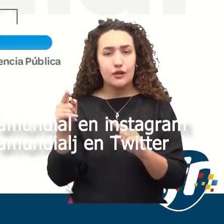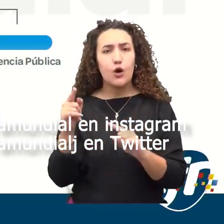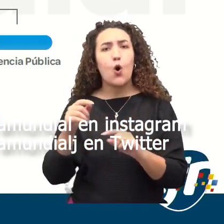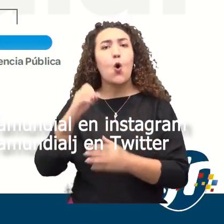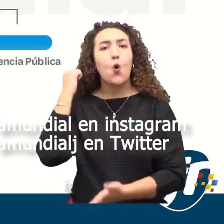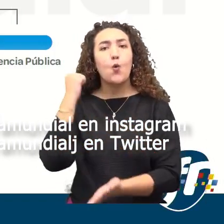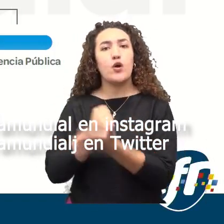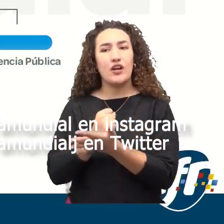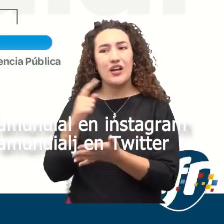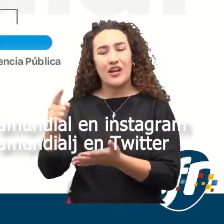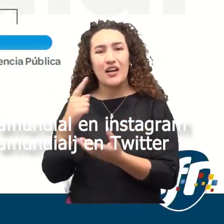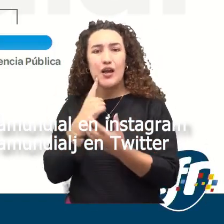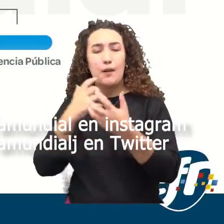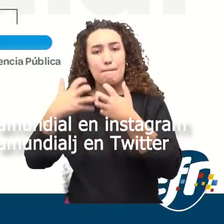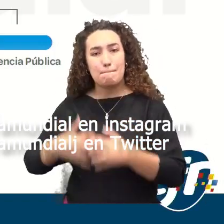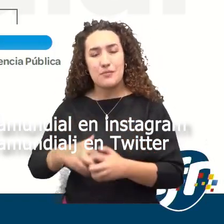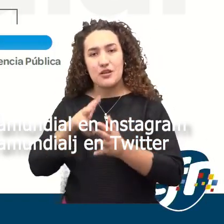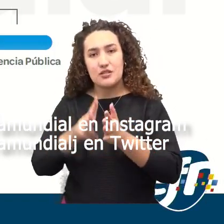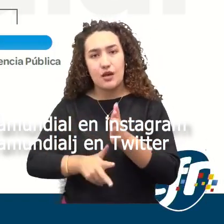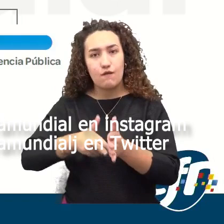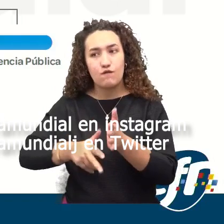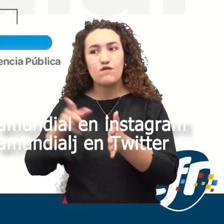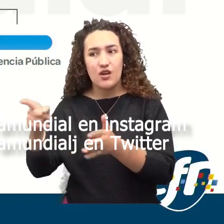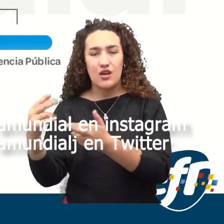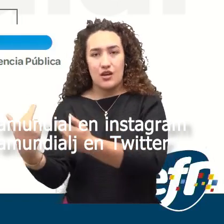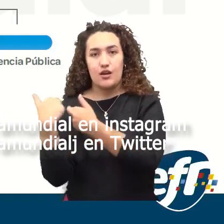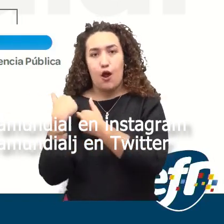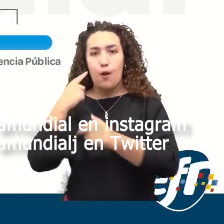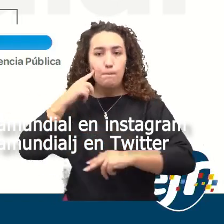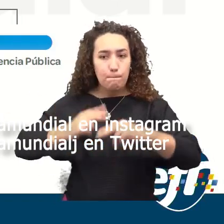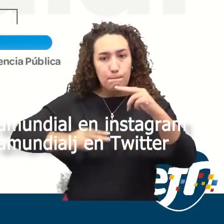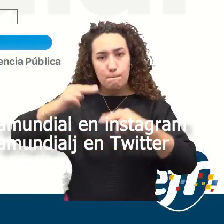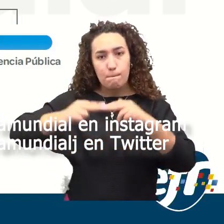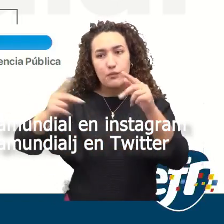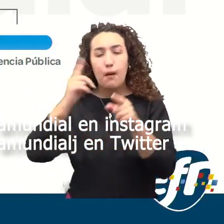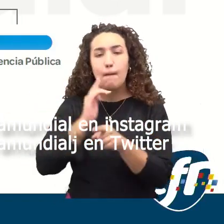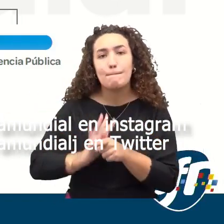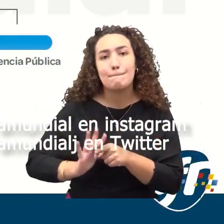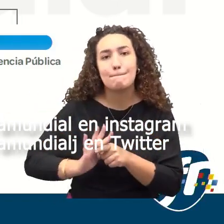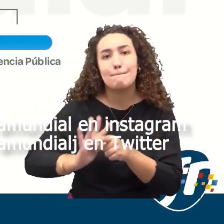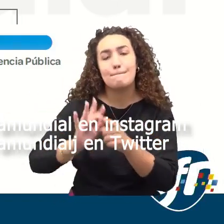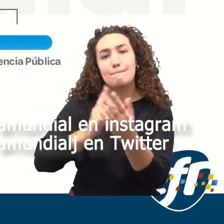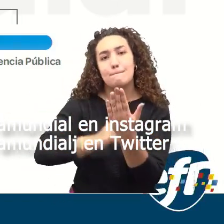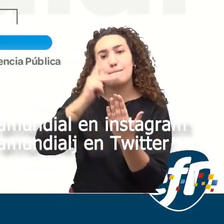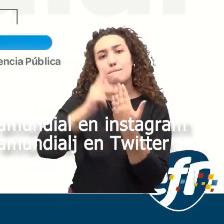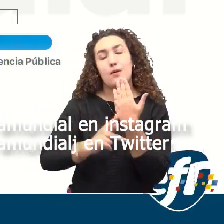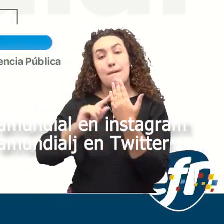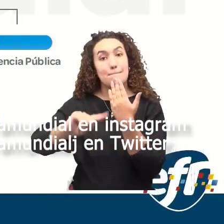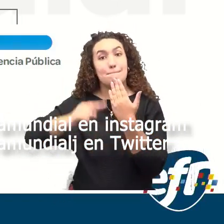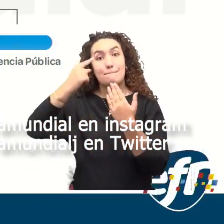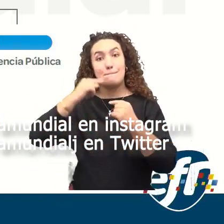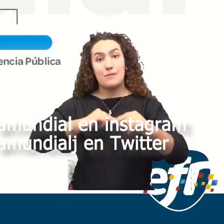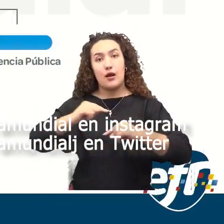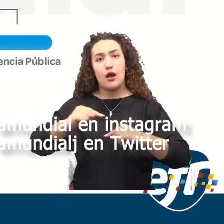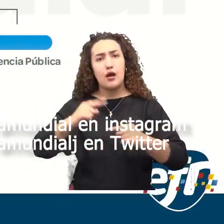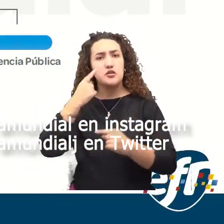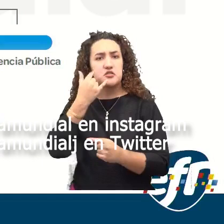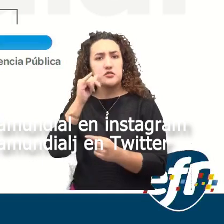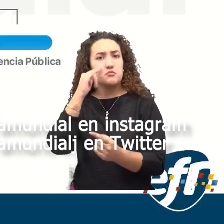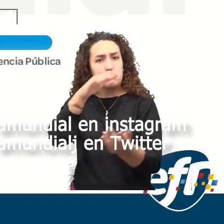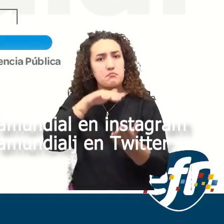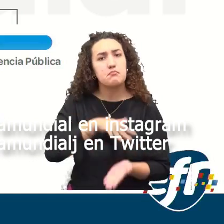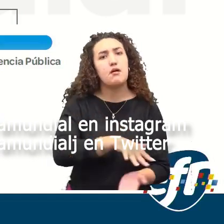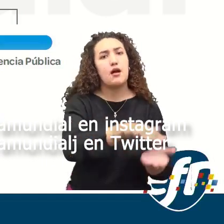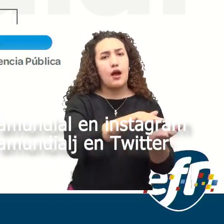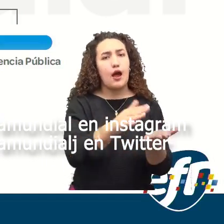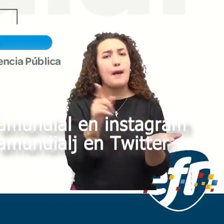concesionario férreo que está construyendo y que operará el proyecto, en la primera gestión fue archivada por parte de la Autoridad de